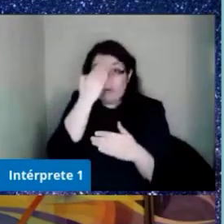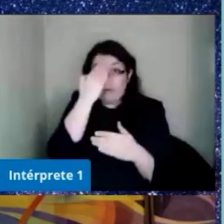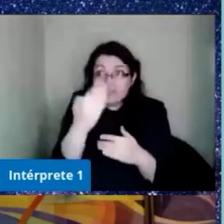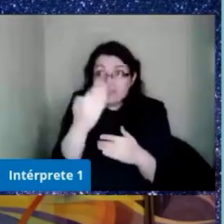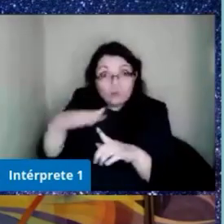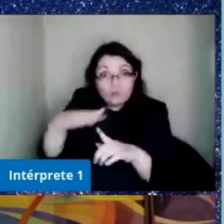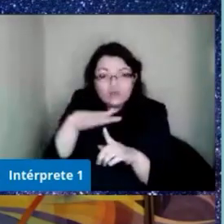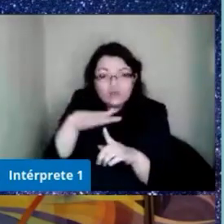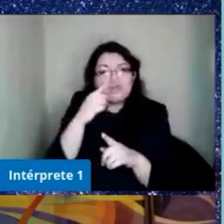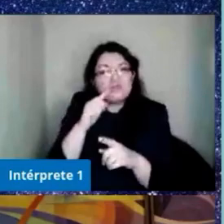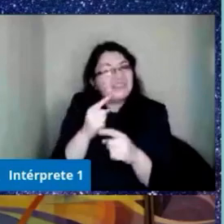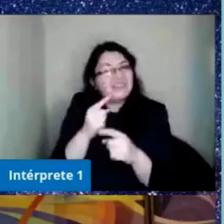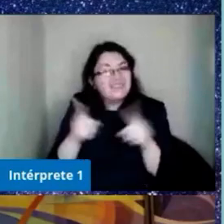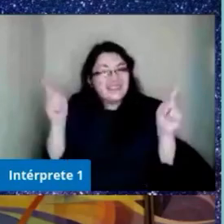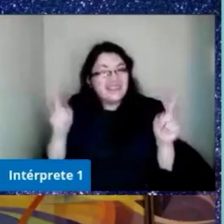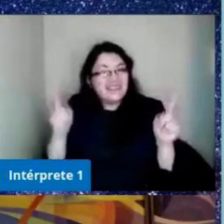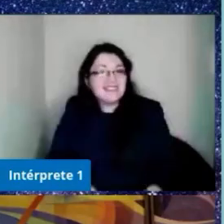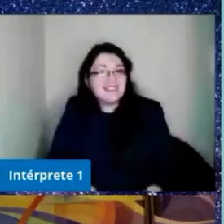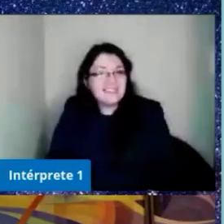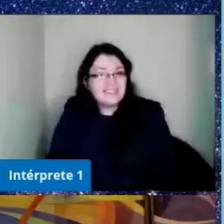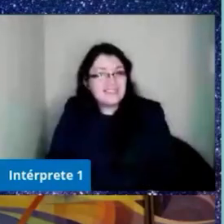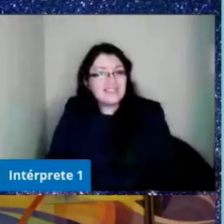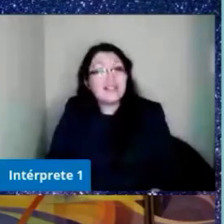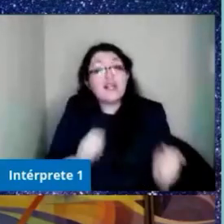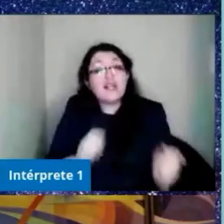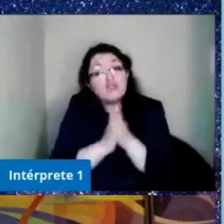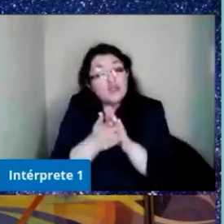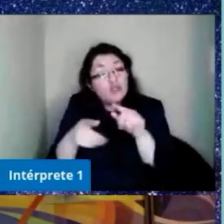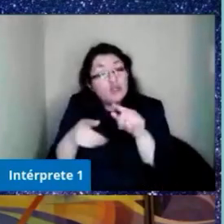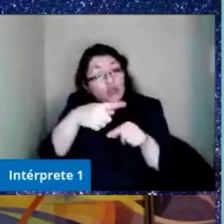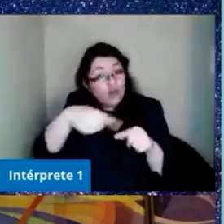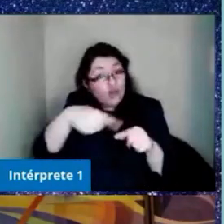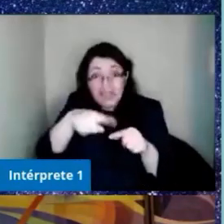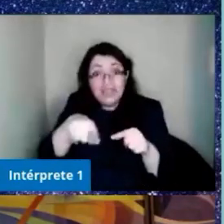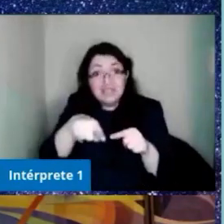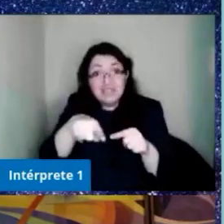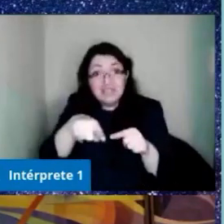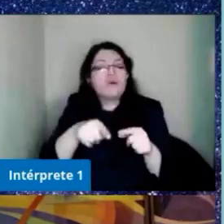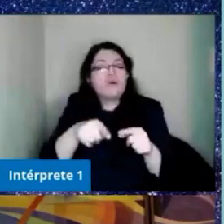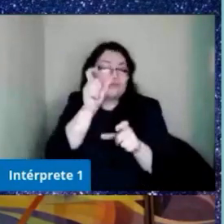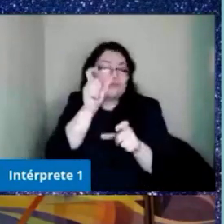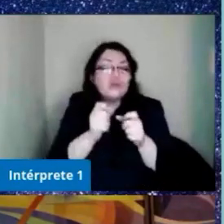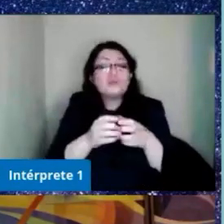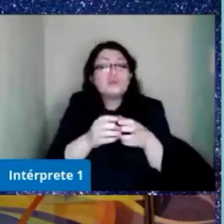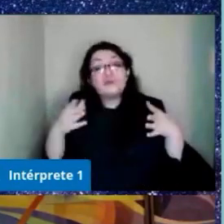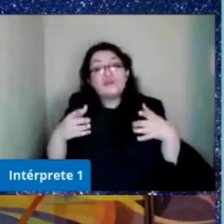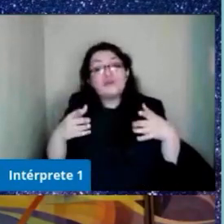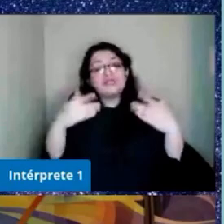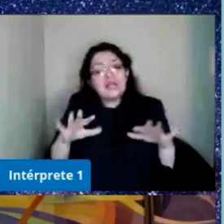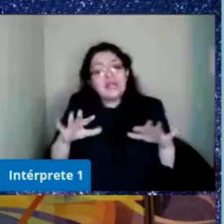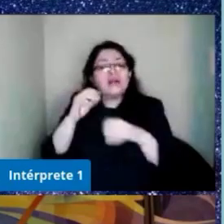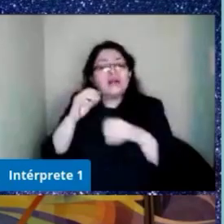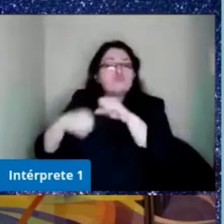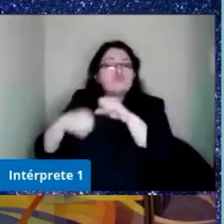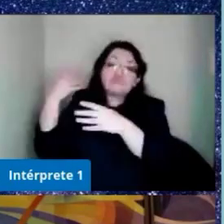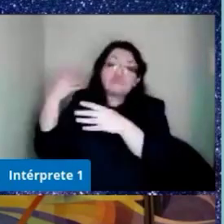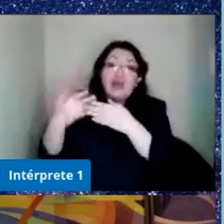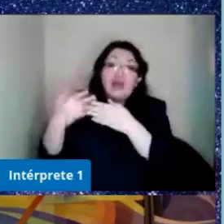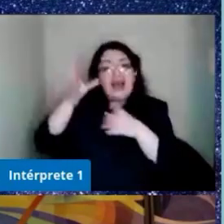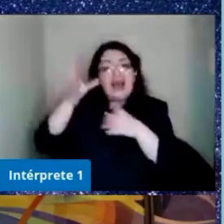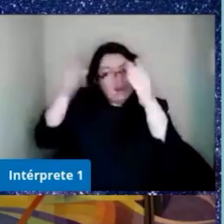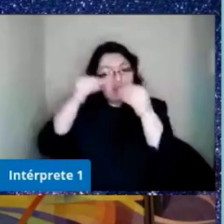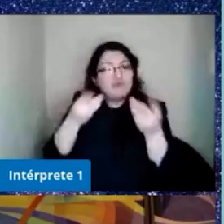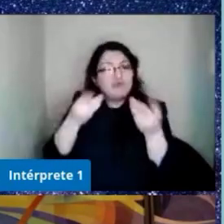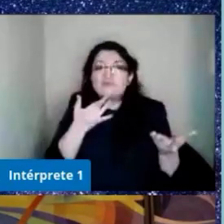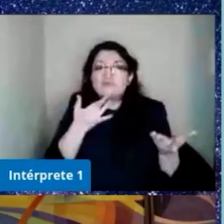así, que son cosas diferentes. Todo eso lo han estado aprendiendo varias personas en estos últimos años gracias a la aplicación de